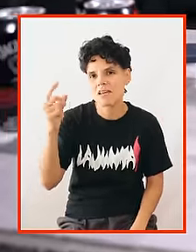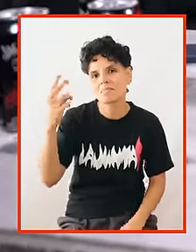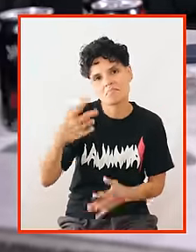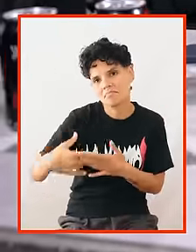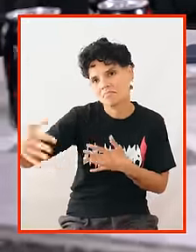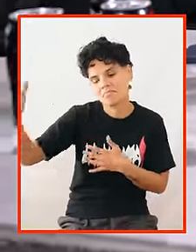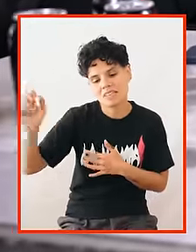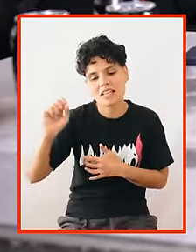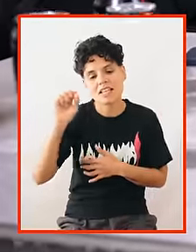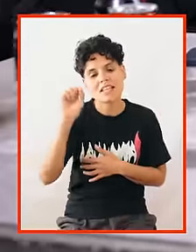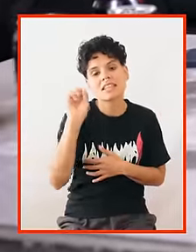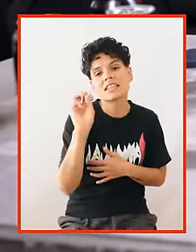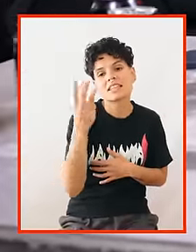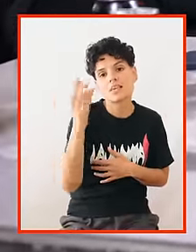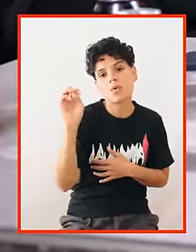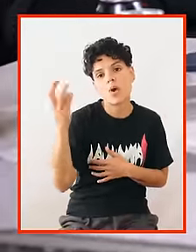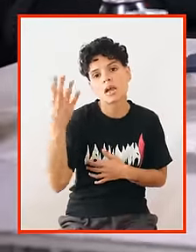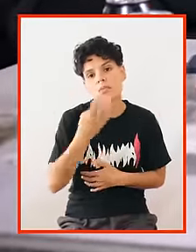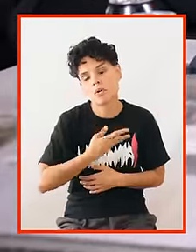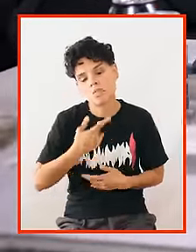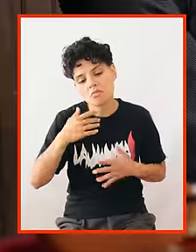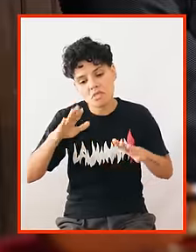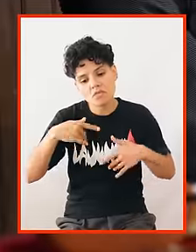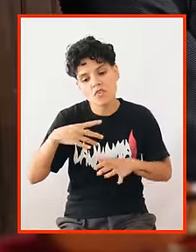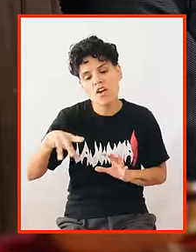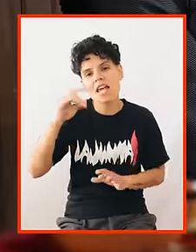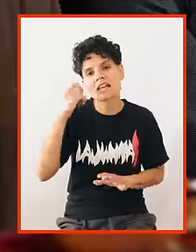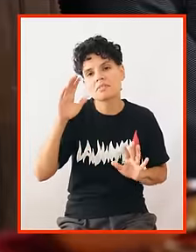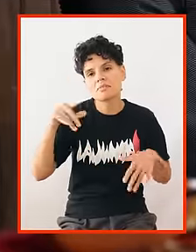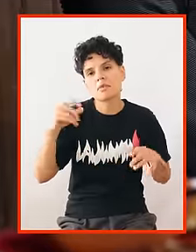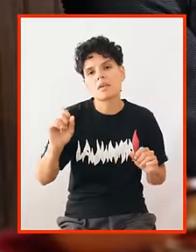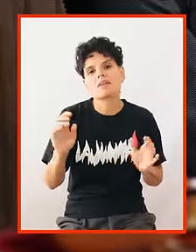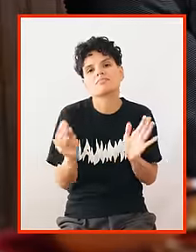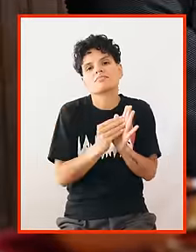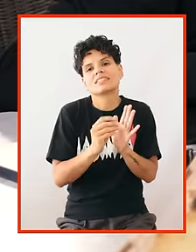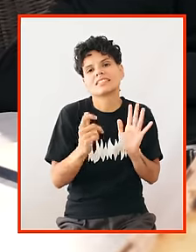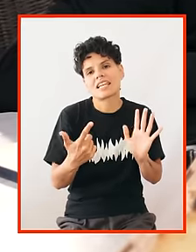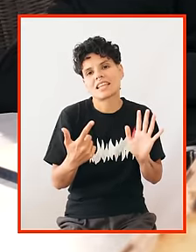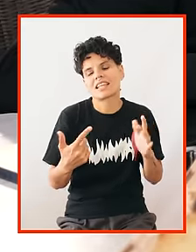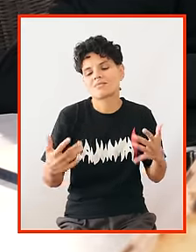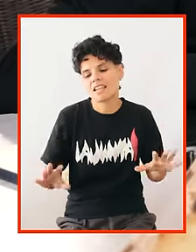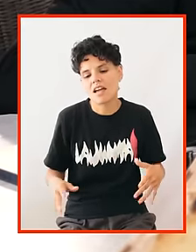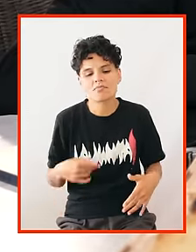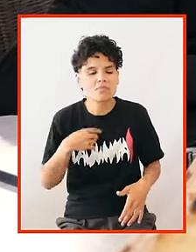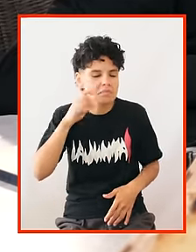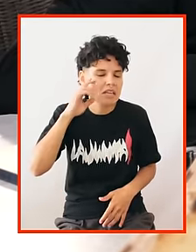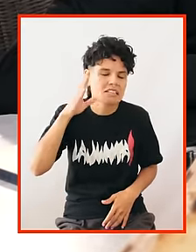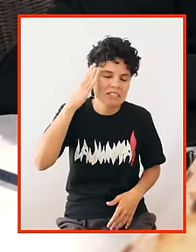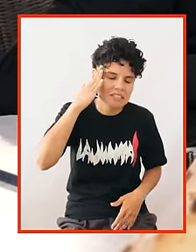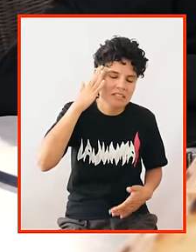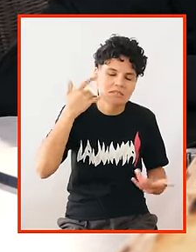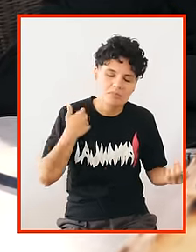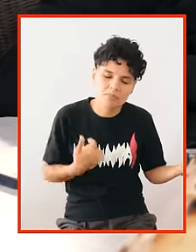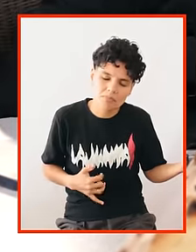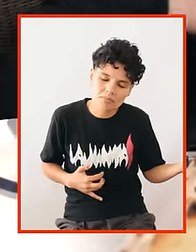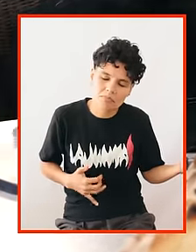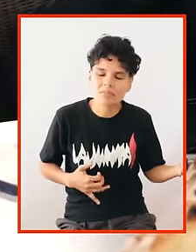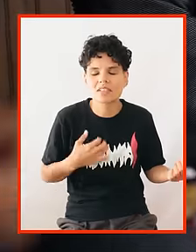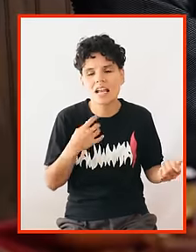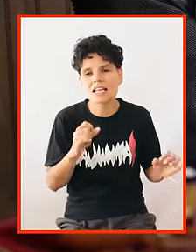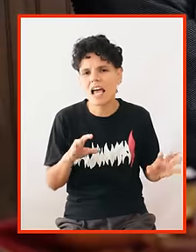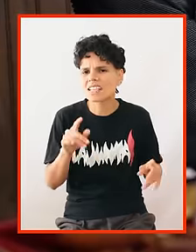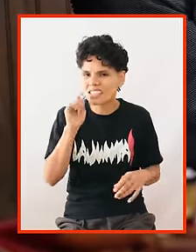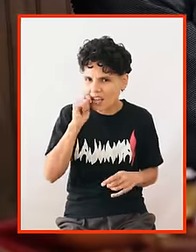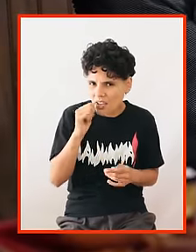claro, y en tercero medio y cuarto medio la elegí yo, porque dije ya, voy a sacarme el 7. Como dicto. Sí, pues dije ya me la sé de memoria. O sea, la